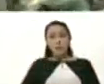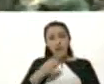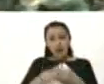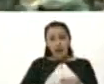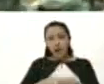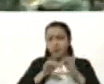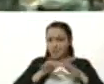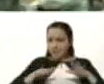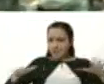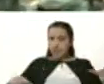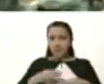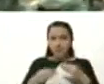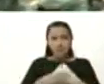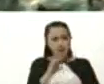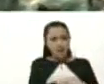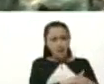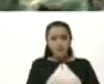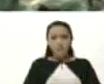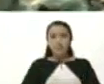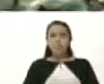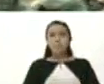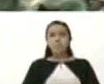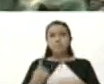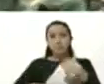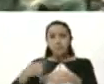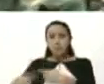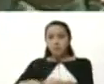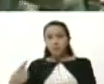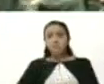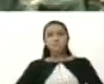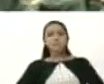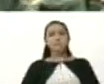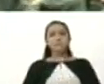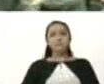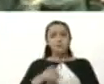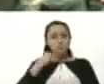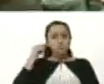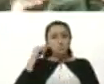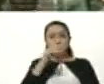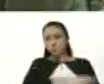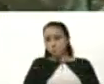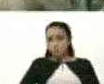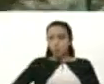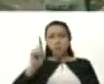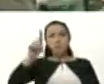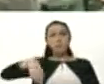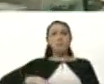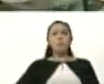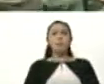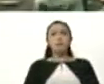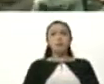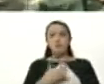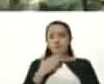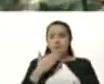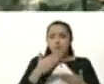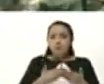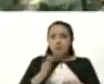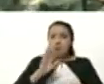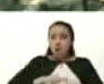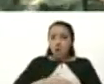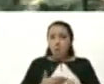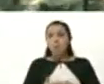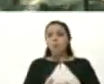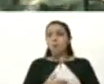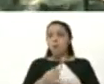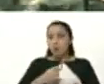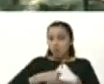ese patrimonio sonoro. Nuestros muchachos, nuestras muchachas, nuestros niños, nuestras niñas, gracias por la corrección,